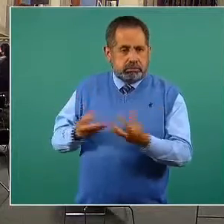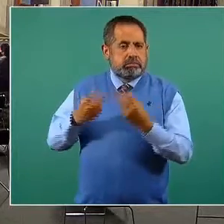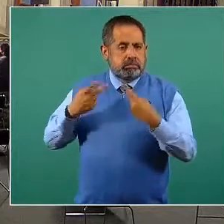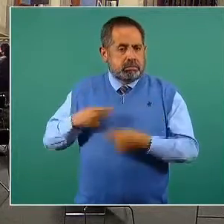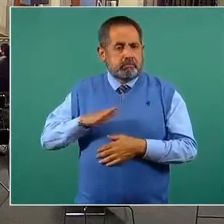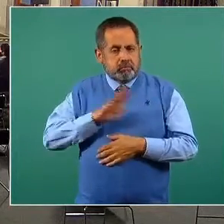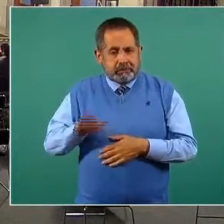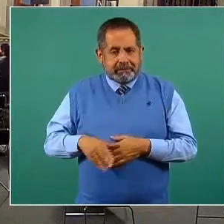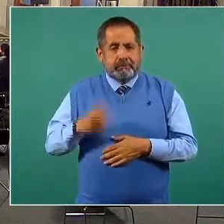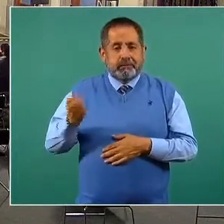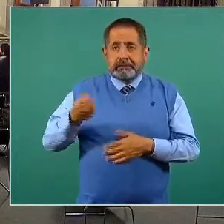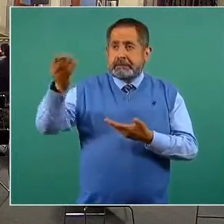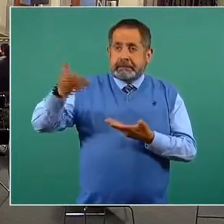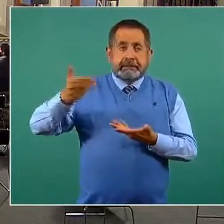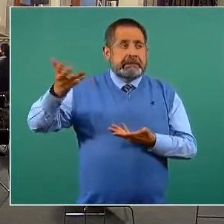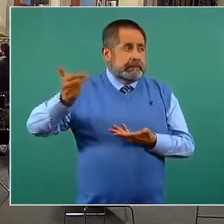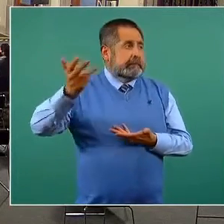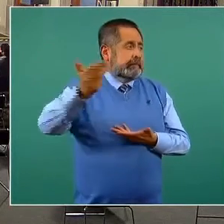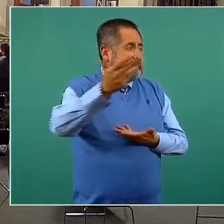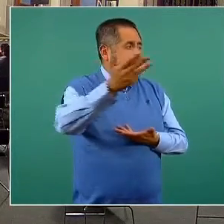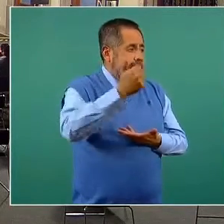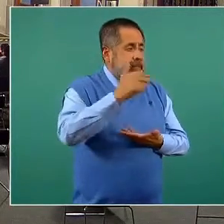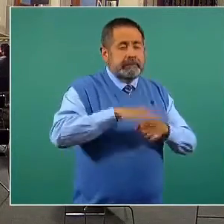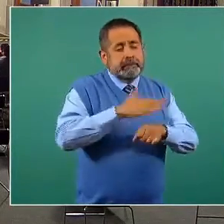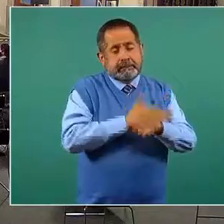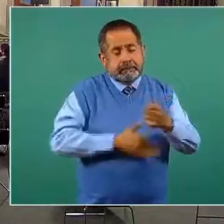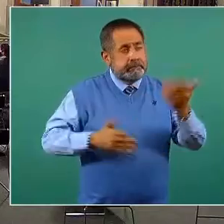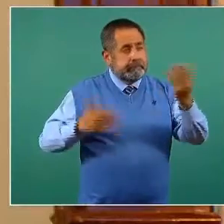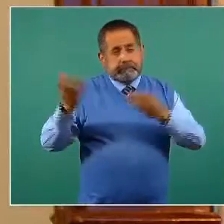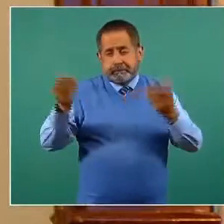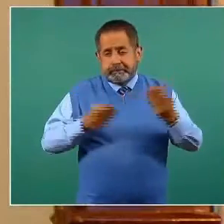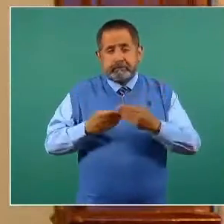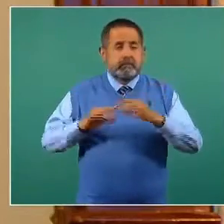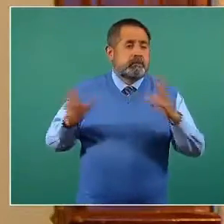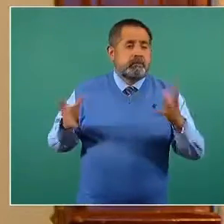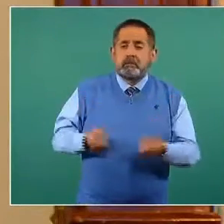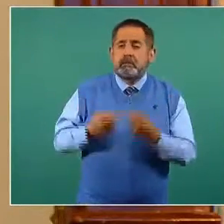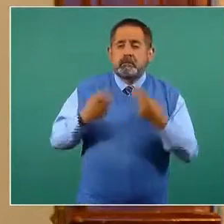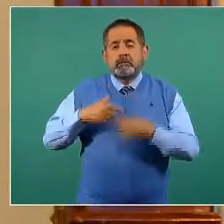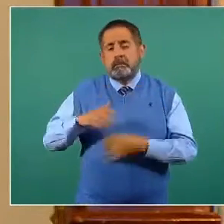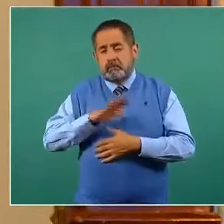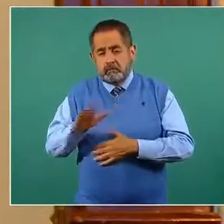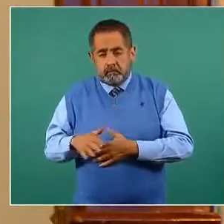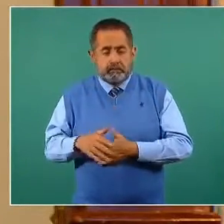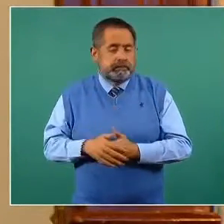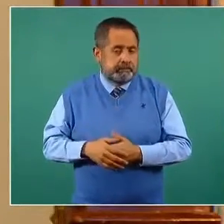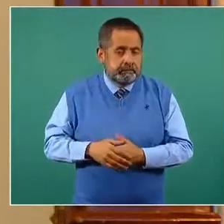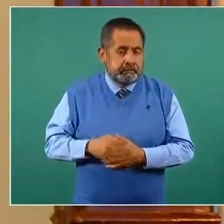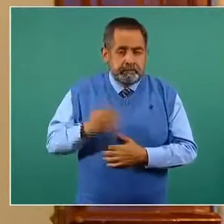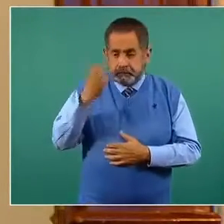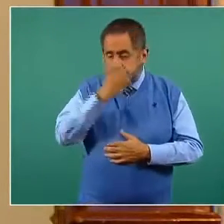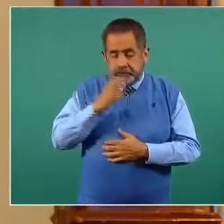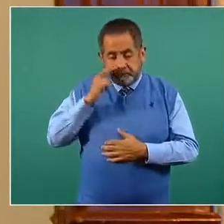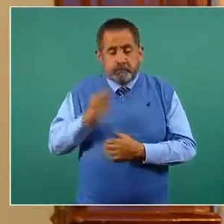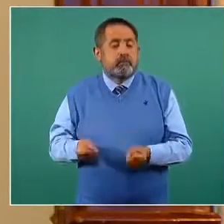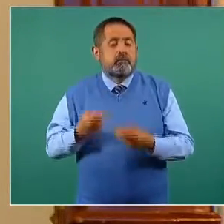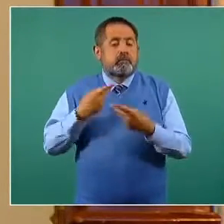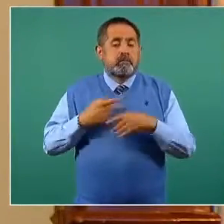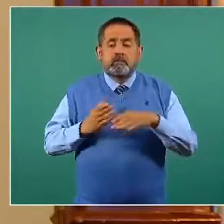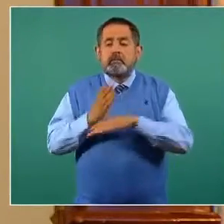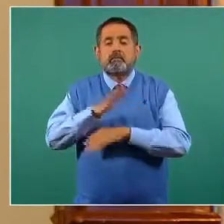estos números que se han estado estimando en los análisis de exceso de mortalidad. Recuerden, el análisis de exceso de mortalidad